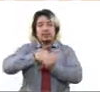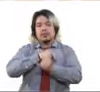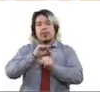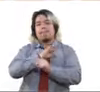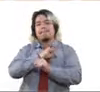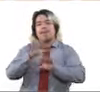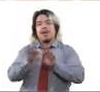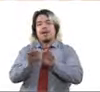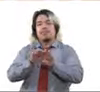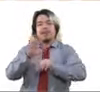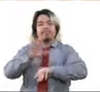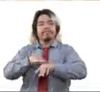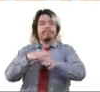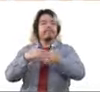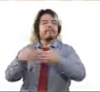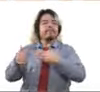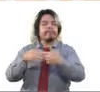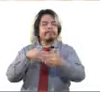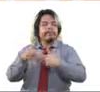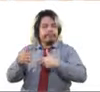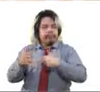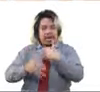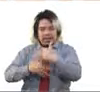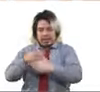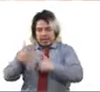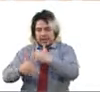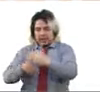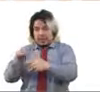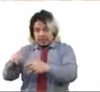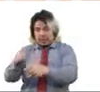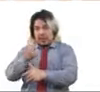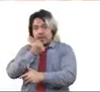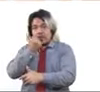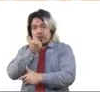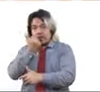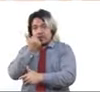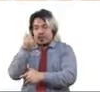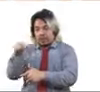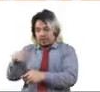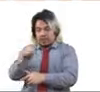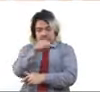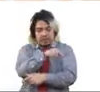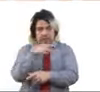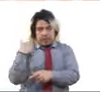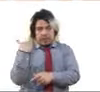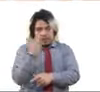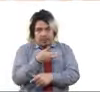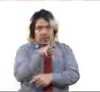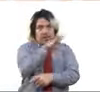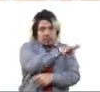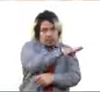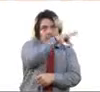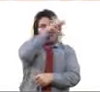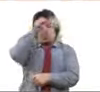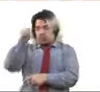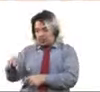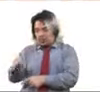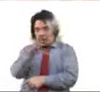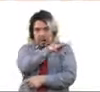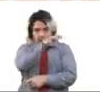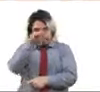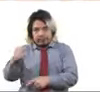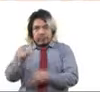este modelo innovador donde nuestras y nuestros estudiantes transfieren de manera directa lo que están aprendiendo en el salón